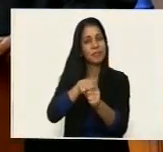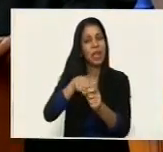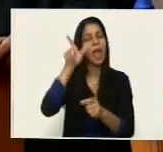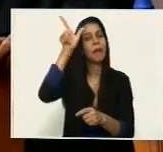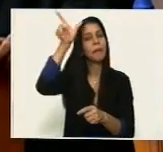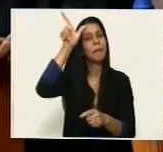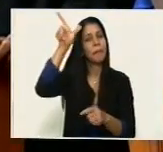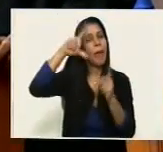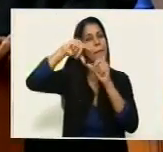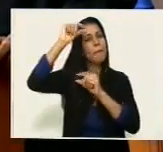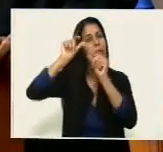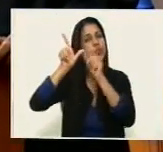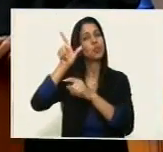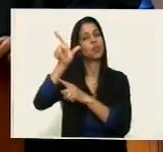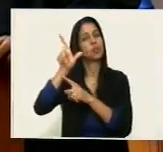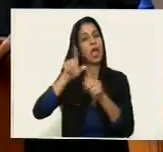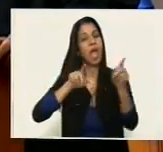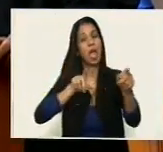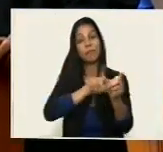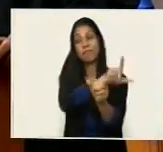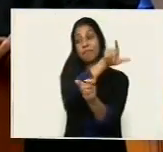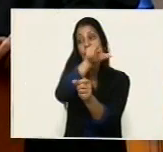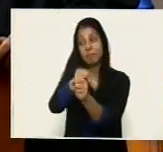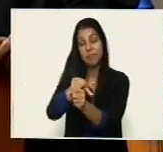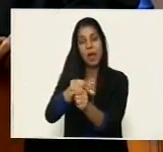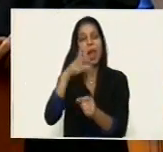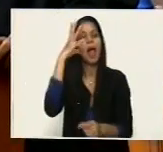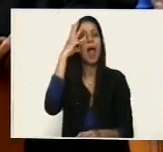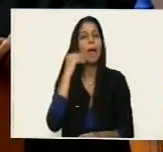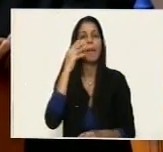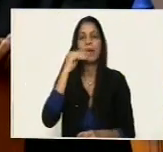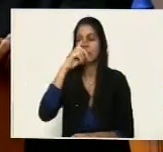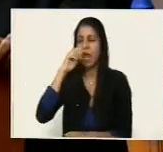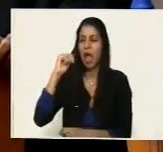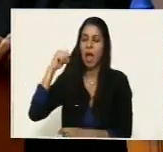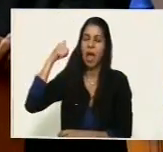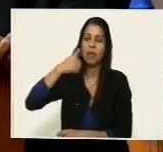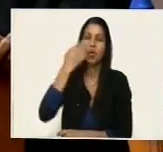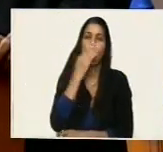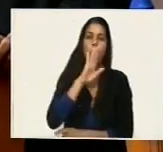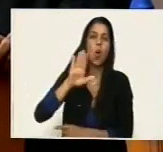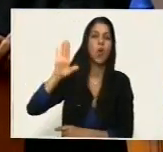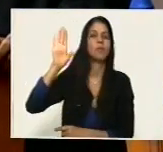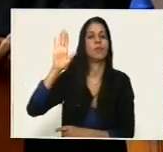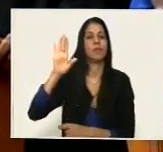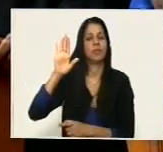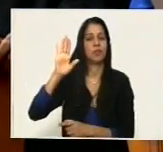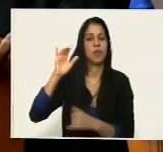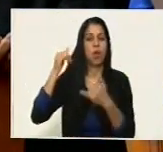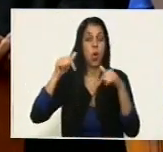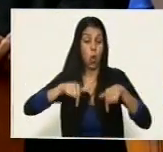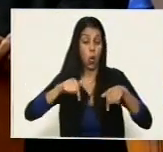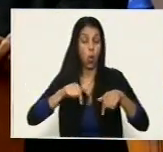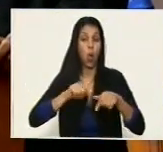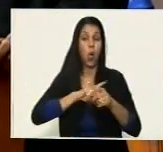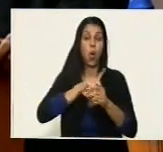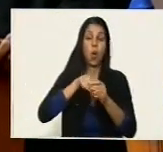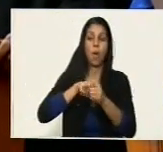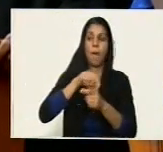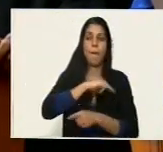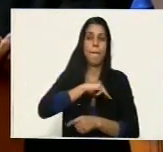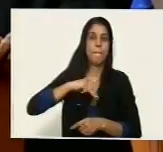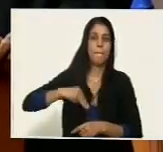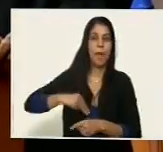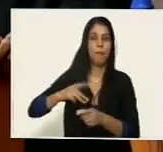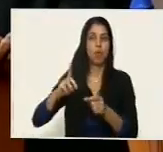de Venezuela, donde justamente su experiencia, su compromiso, lo elevó a ser hoy miembro de la Dirección Nacional del